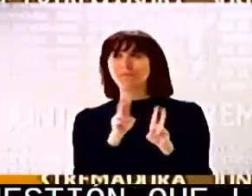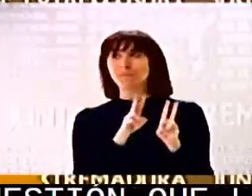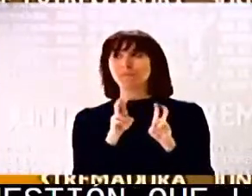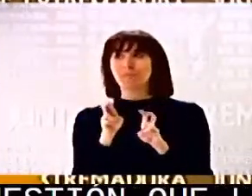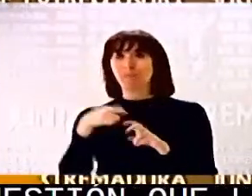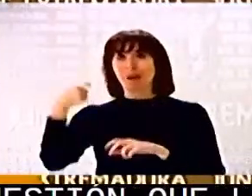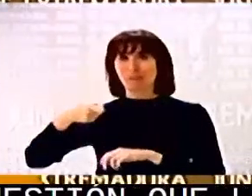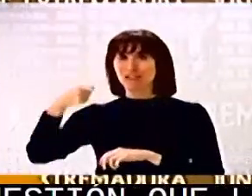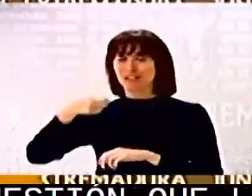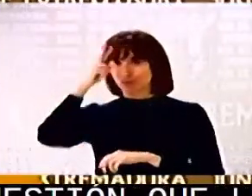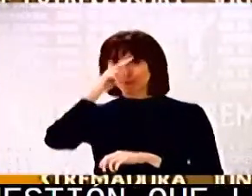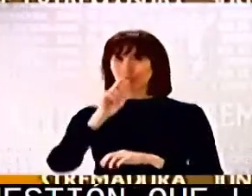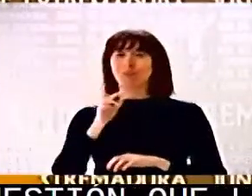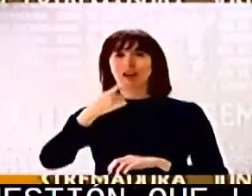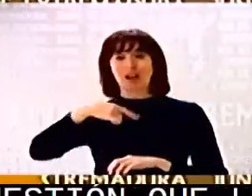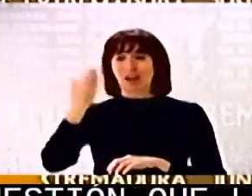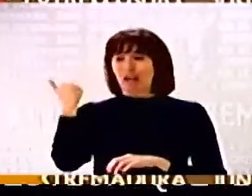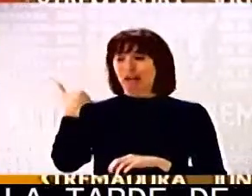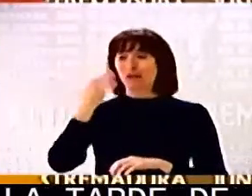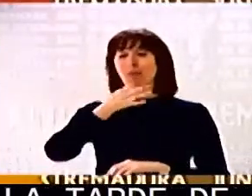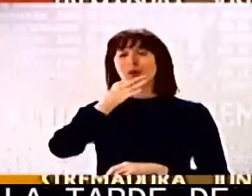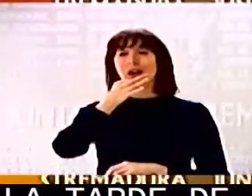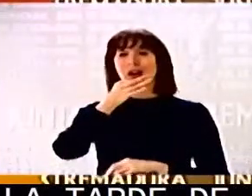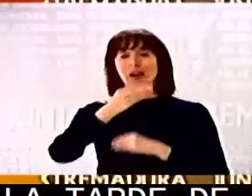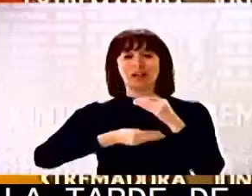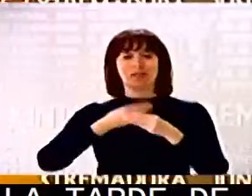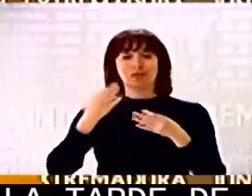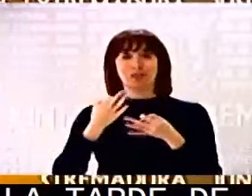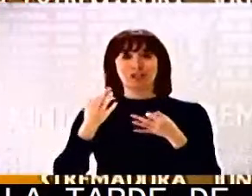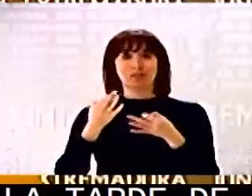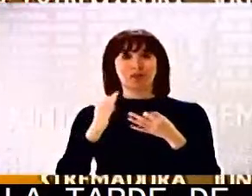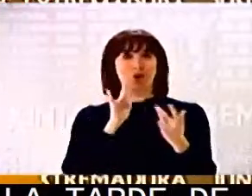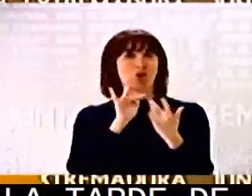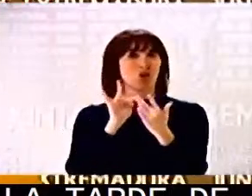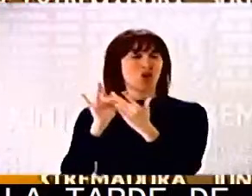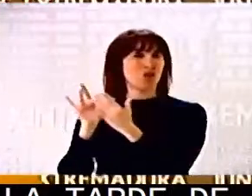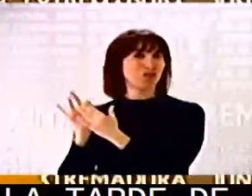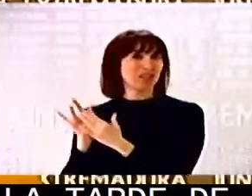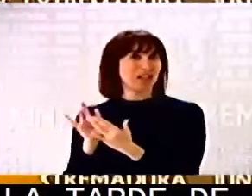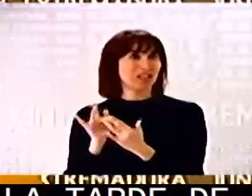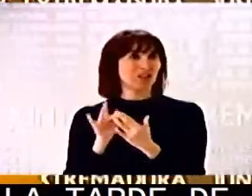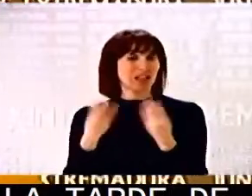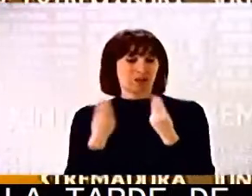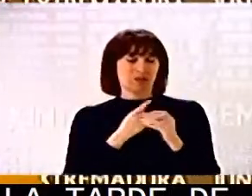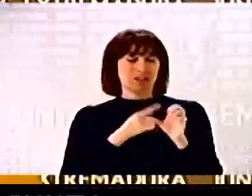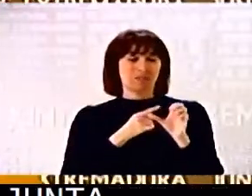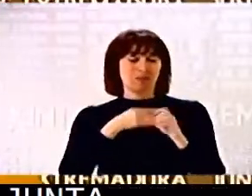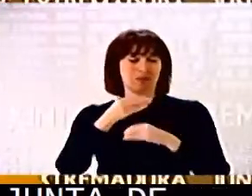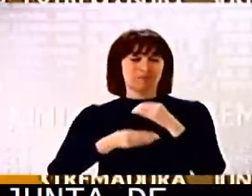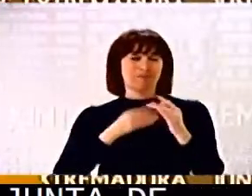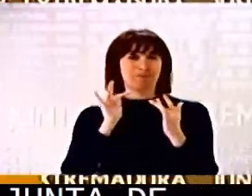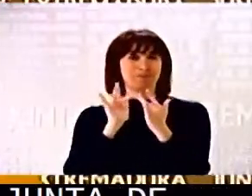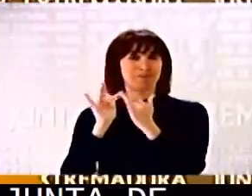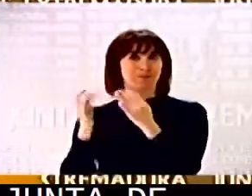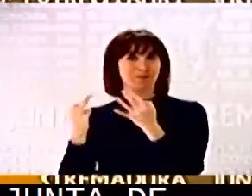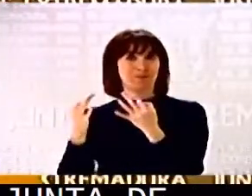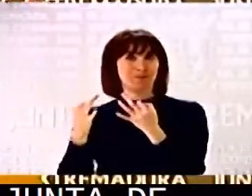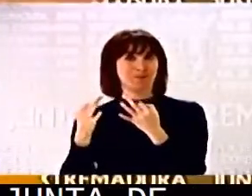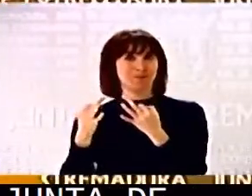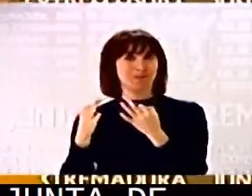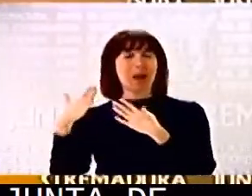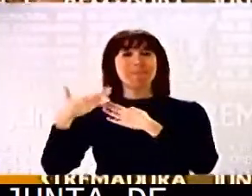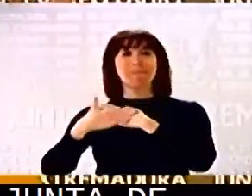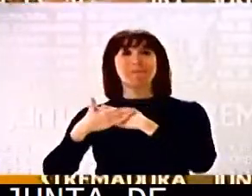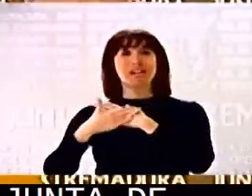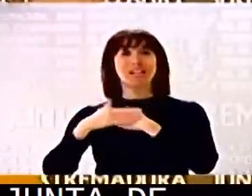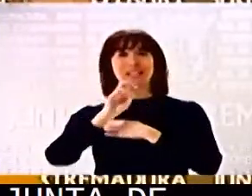al presidente. Hemos hecho en la tarde de ayer distintos contactos desde la Junta de Extremadura con diversos ministerios